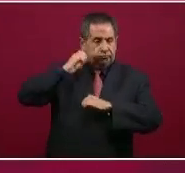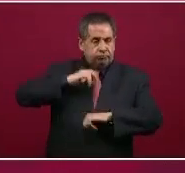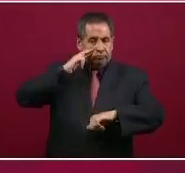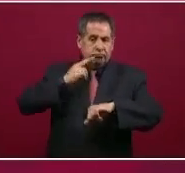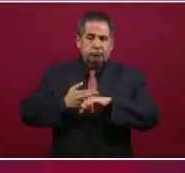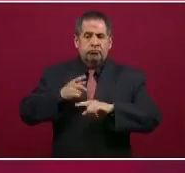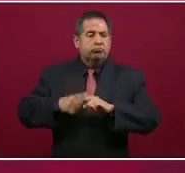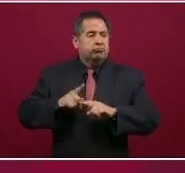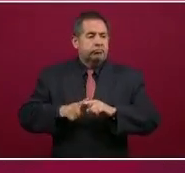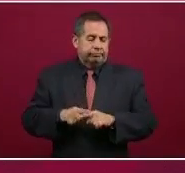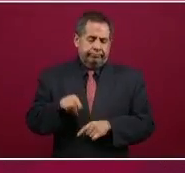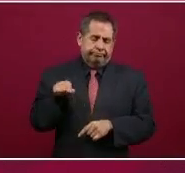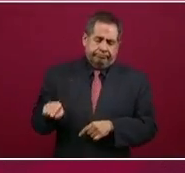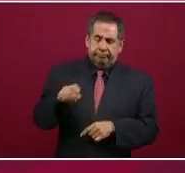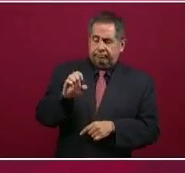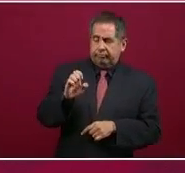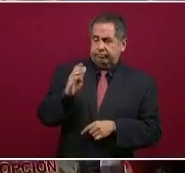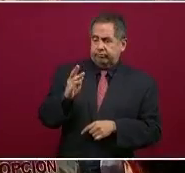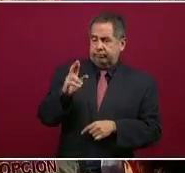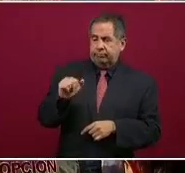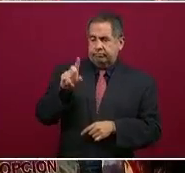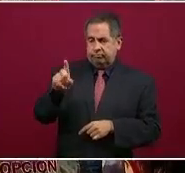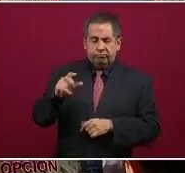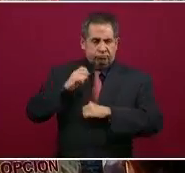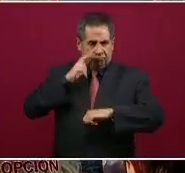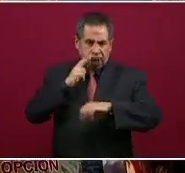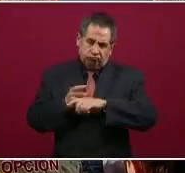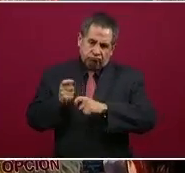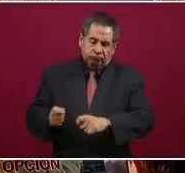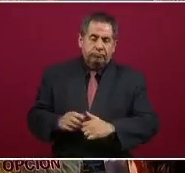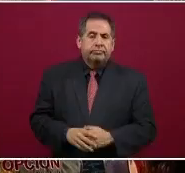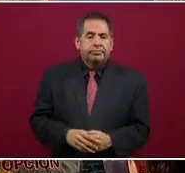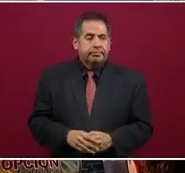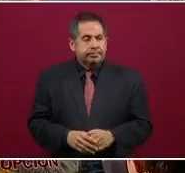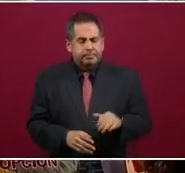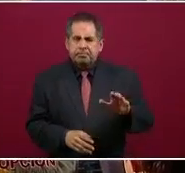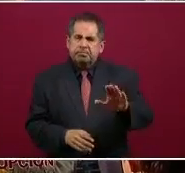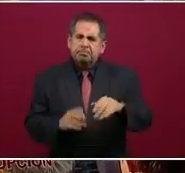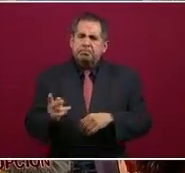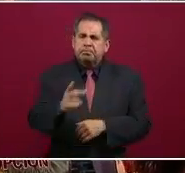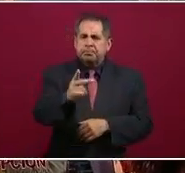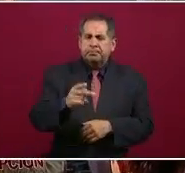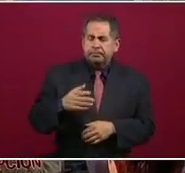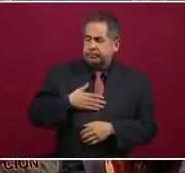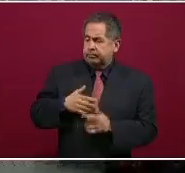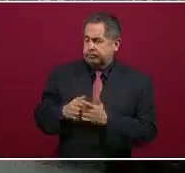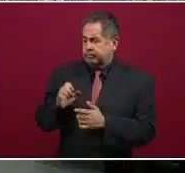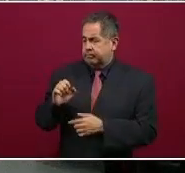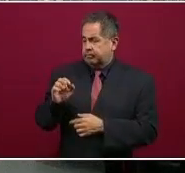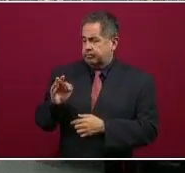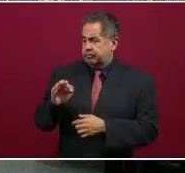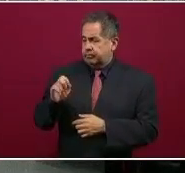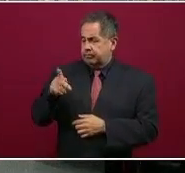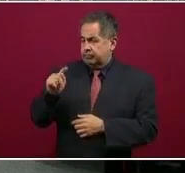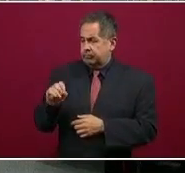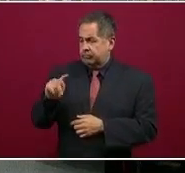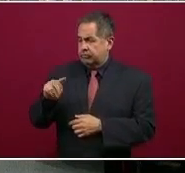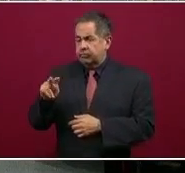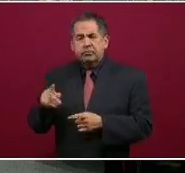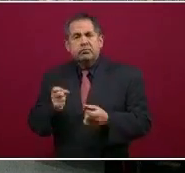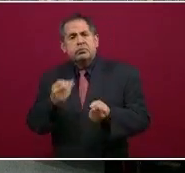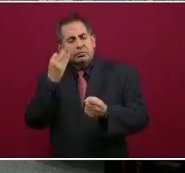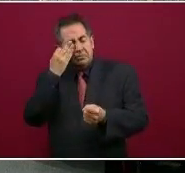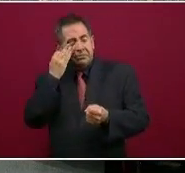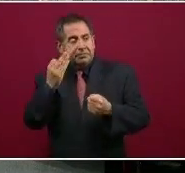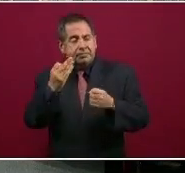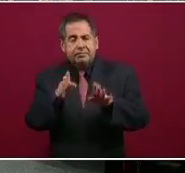repito, Marcelo Ebrard. Presidente, Noemí Gutiérrez de Efecto TV, preguntarle cuánto tiempo va a estar Marcelo Ebrard en Washington,